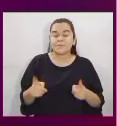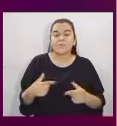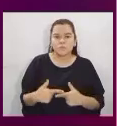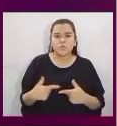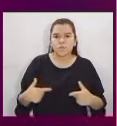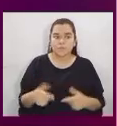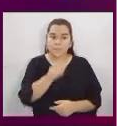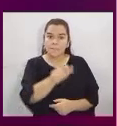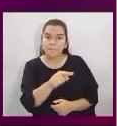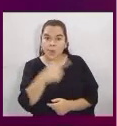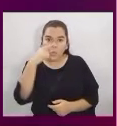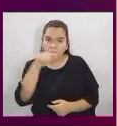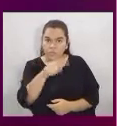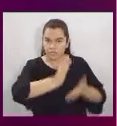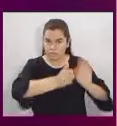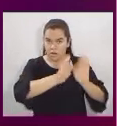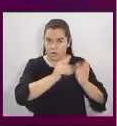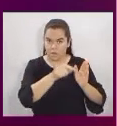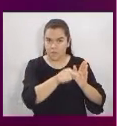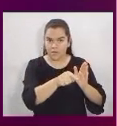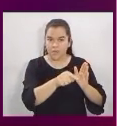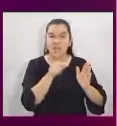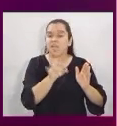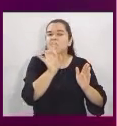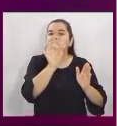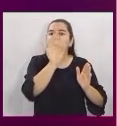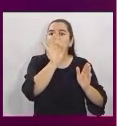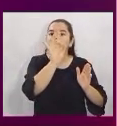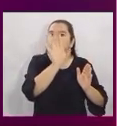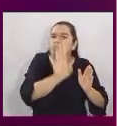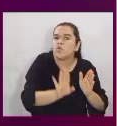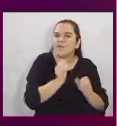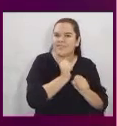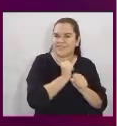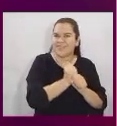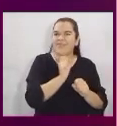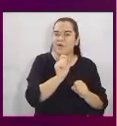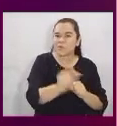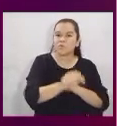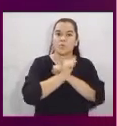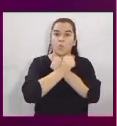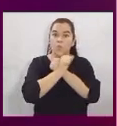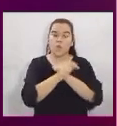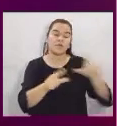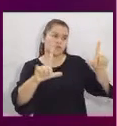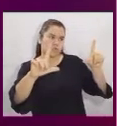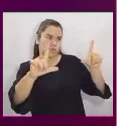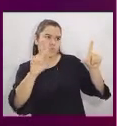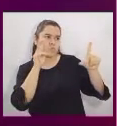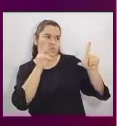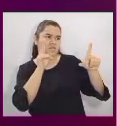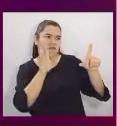Pero tuvimos una suerte, y que es que el traumatólogo no se ciñó simplemente a su tarea